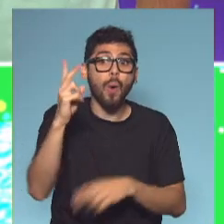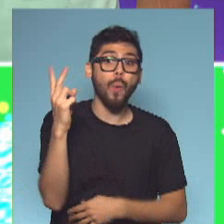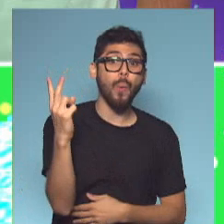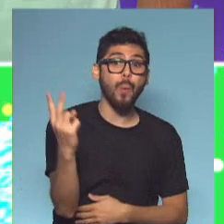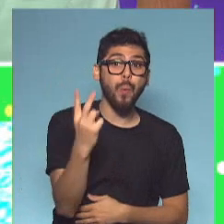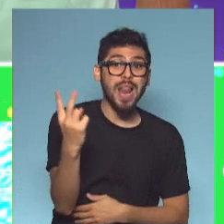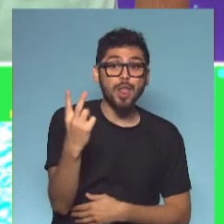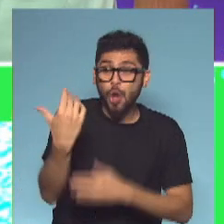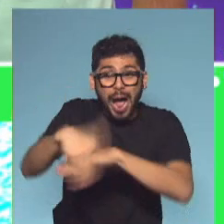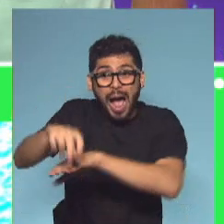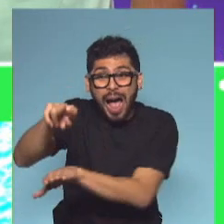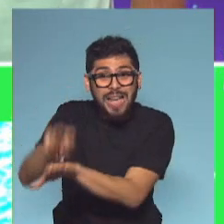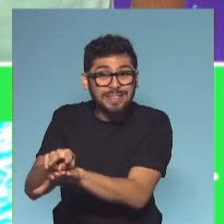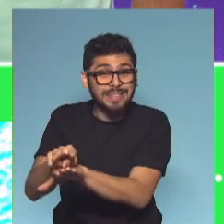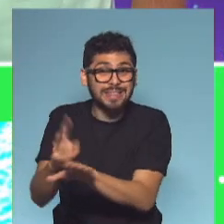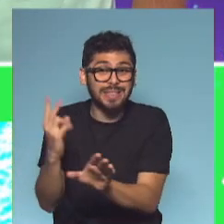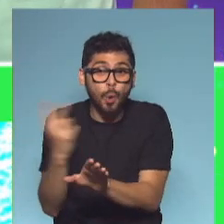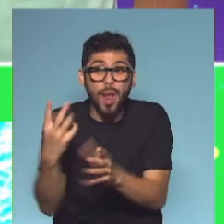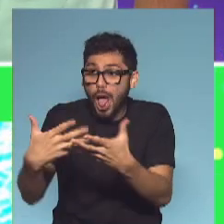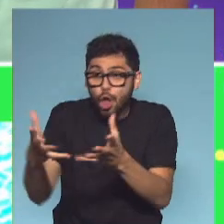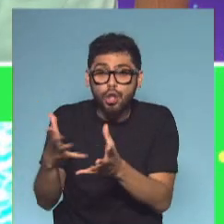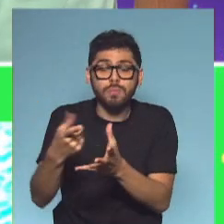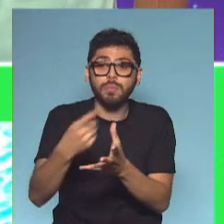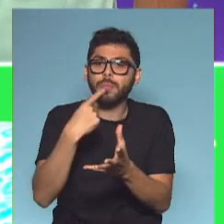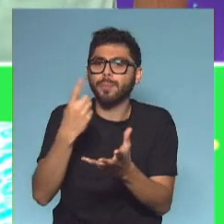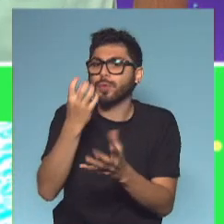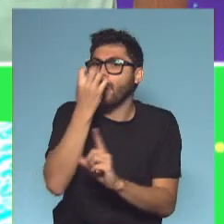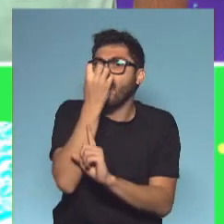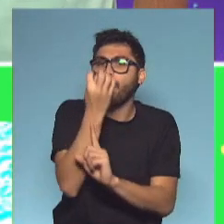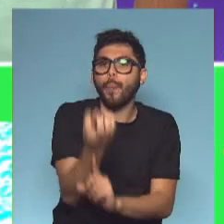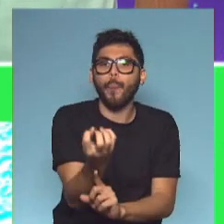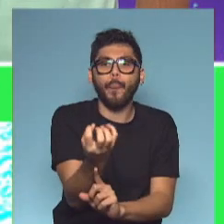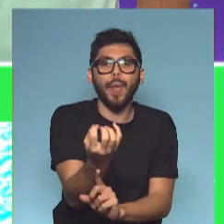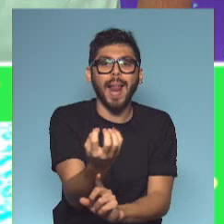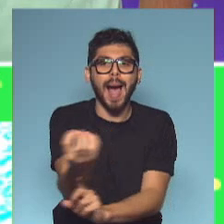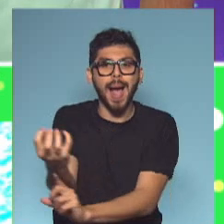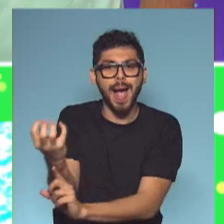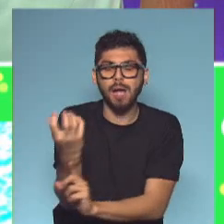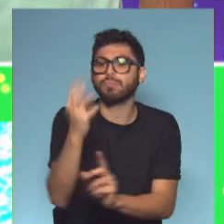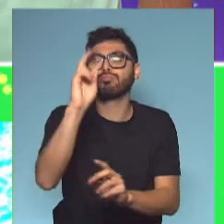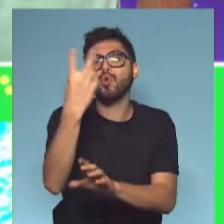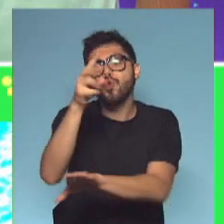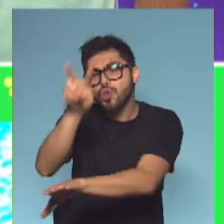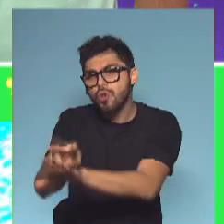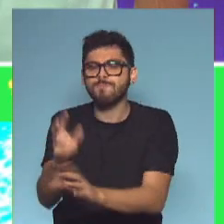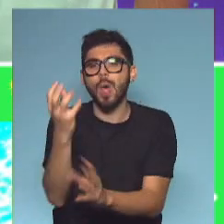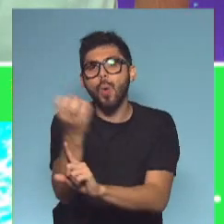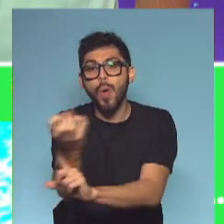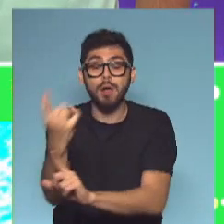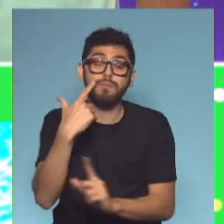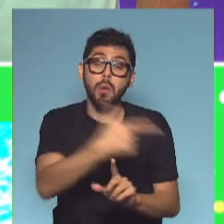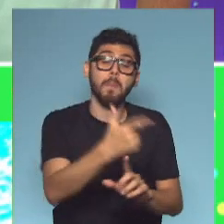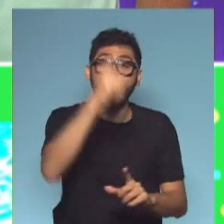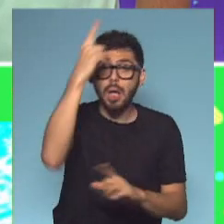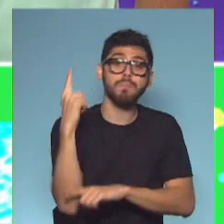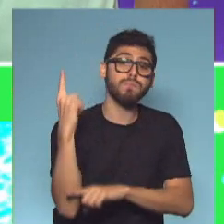que cuenta Laura, que salen a hacer, a prenderle velas a los que de pronto cayeron en ese momento, así sea por una bala perdida o lo que